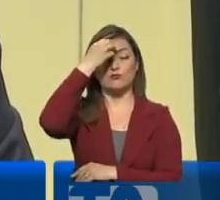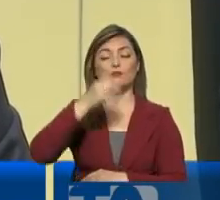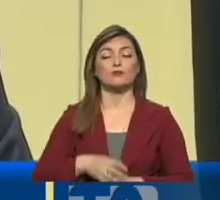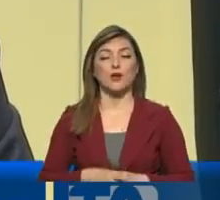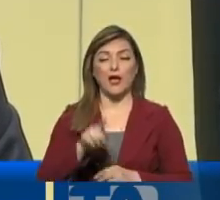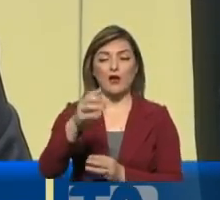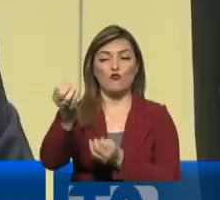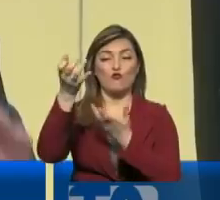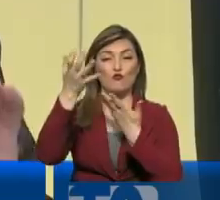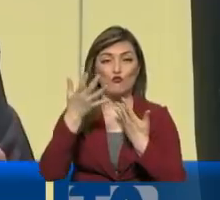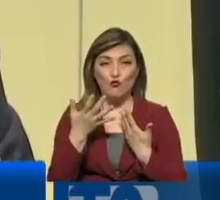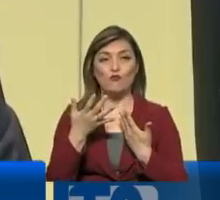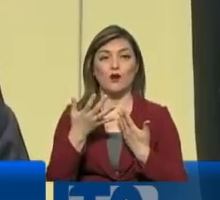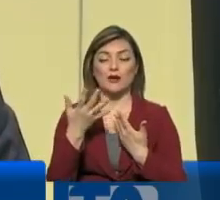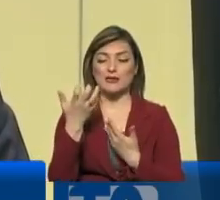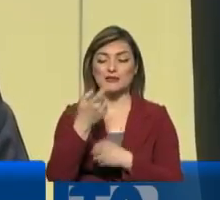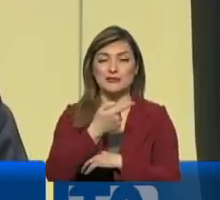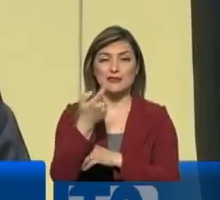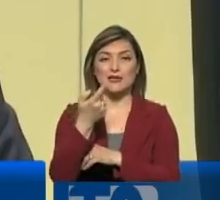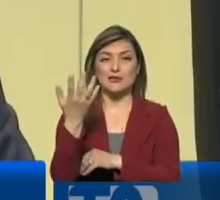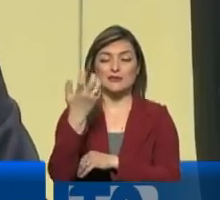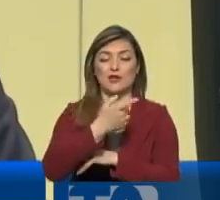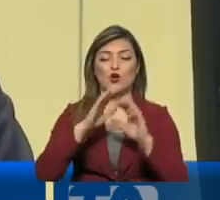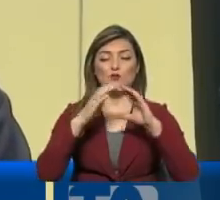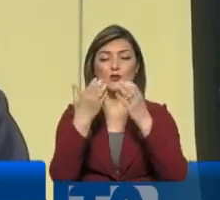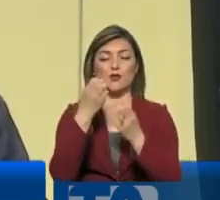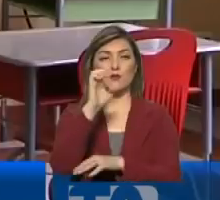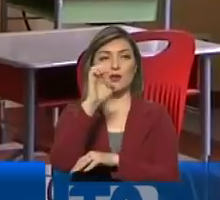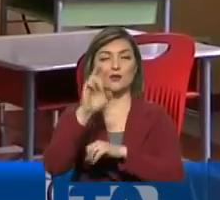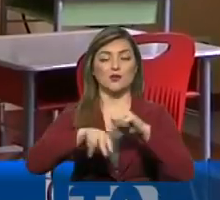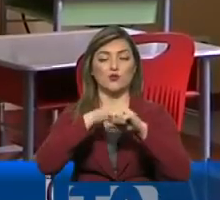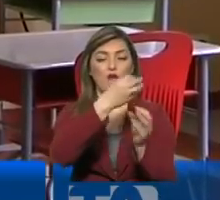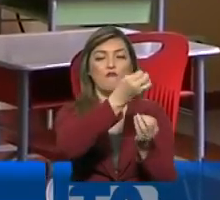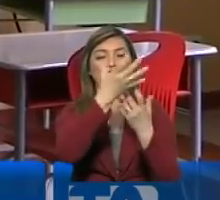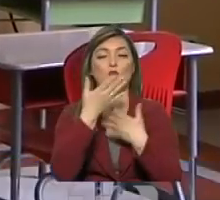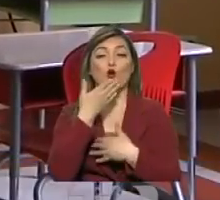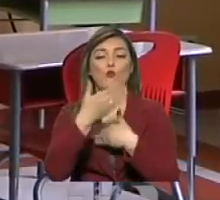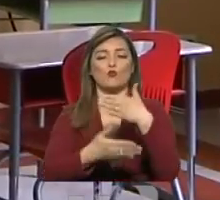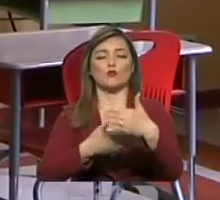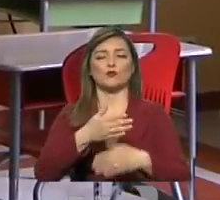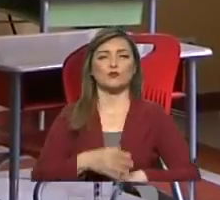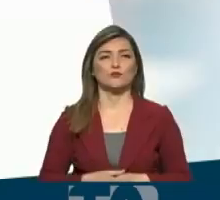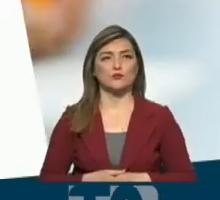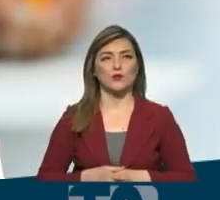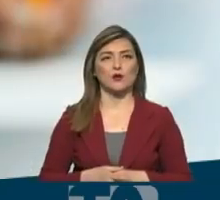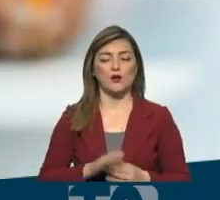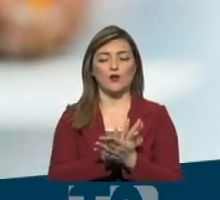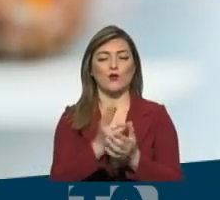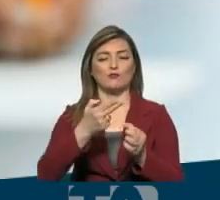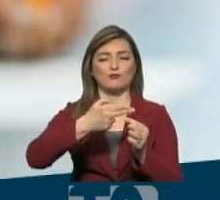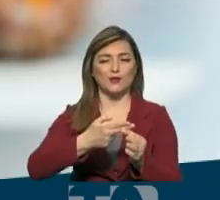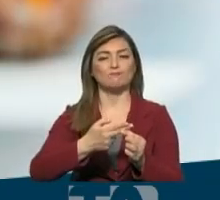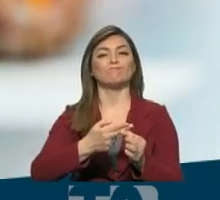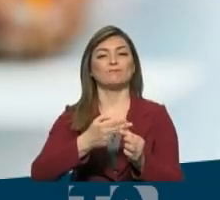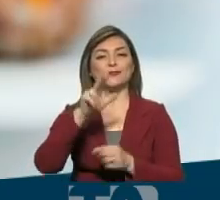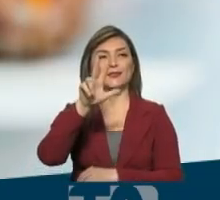cual informará de manera quincenal al Comité de Operaciones de Emergencia. El retorno de actividades académicas en las aulas también